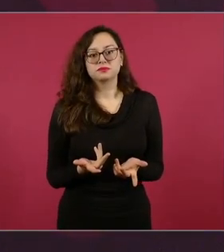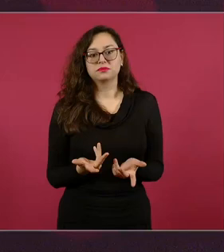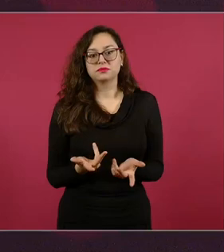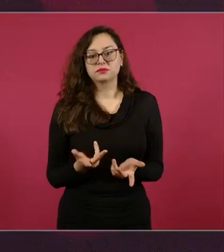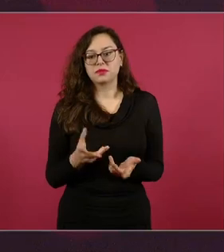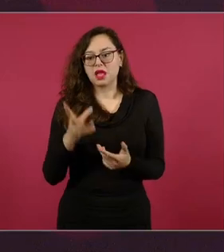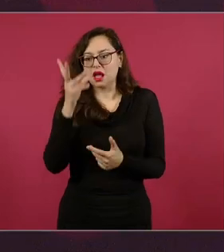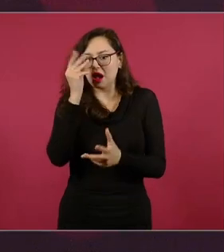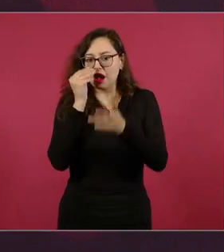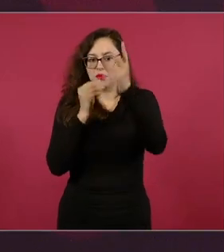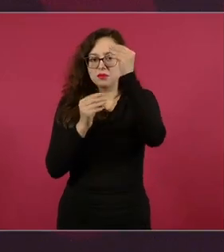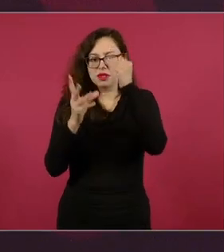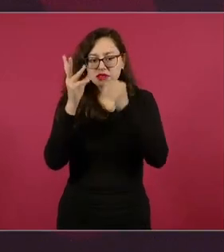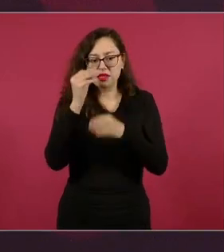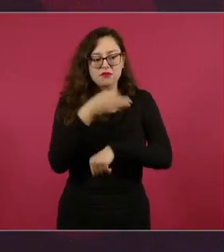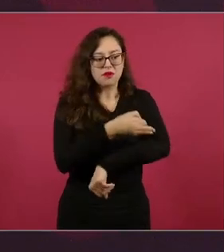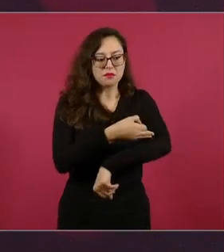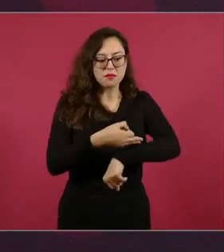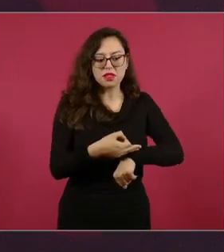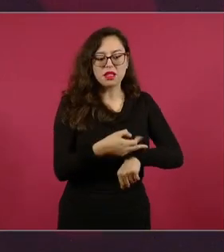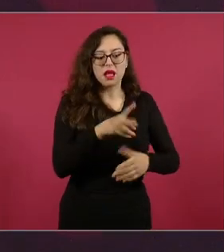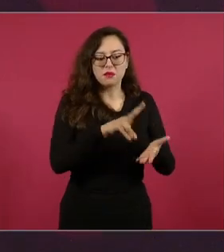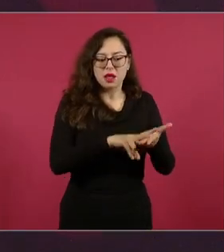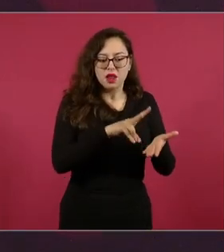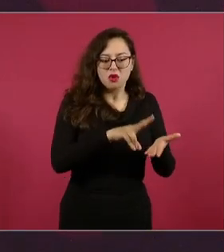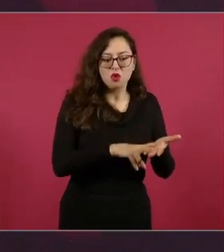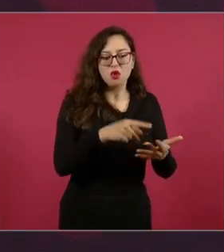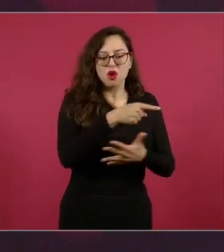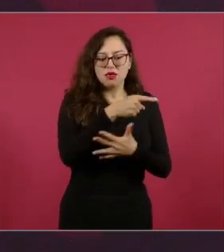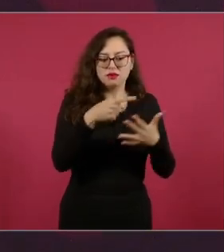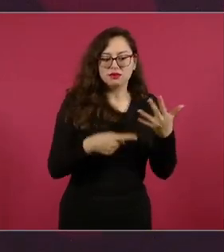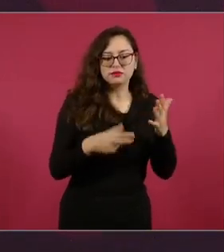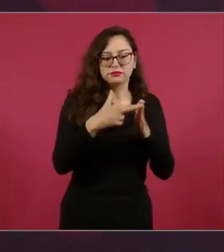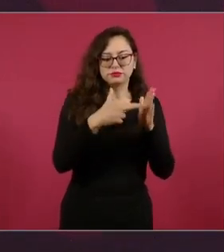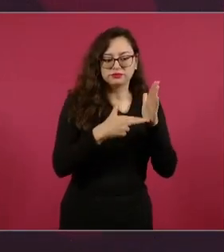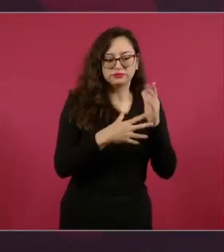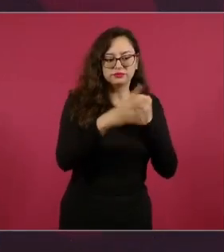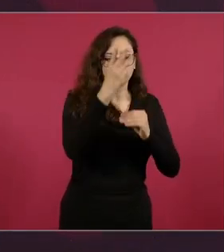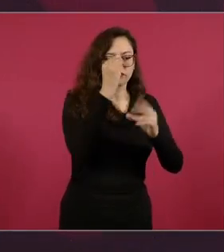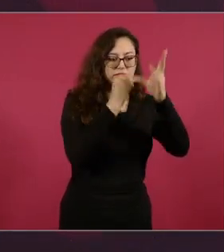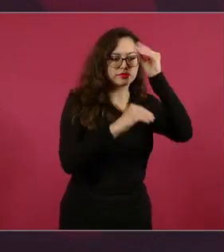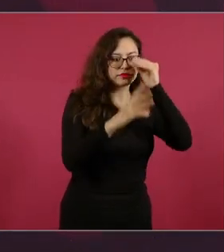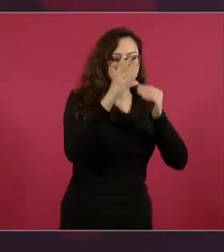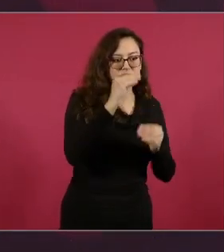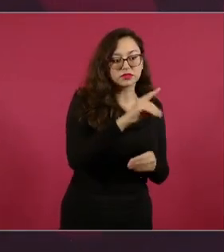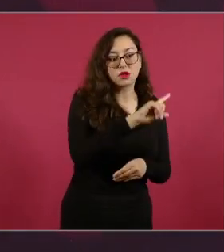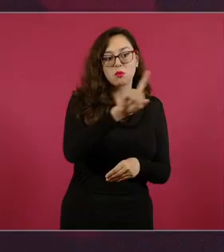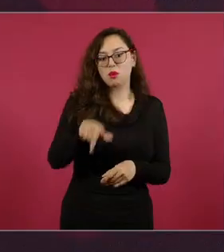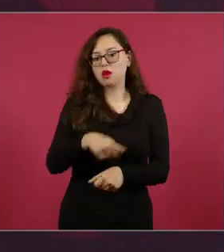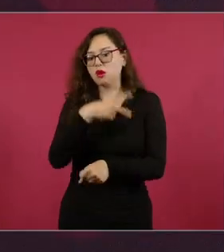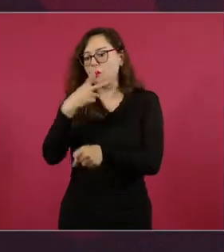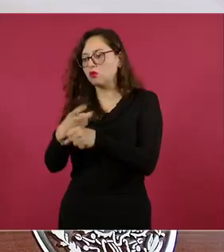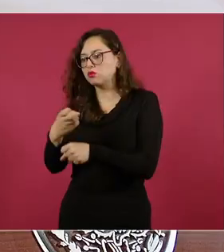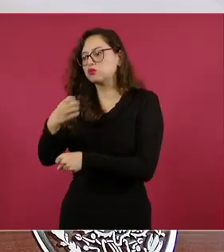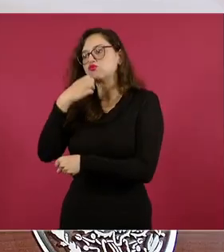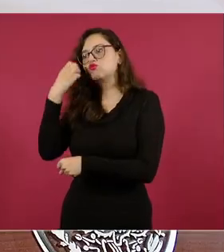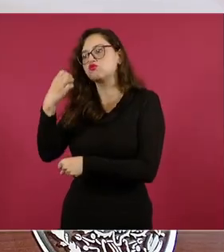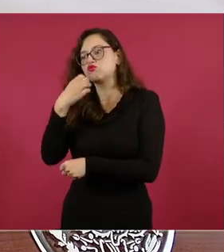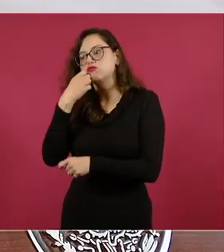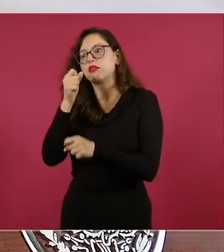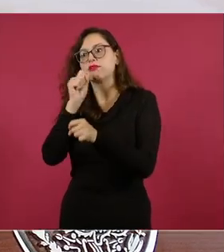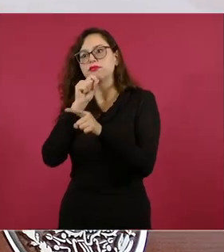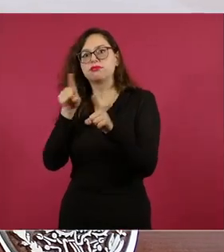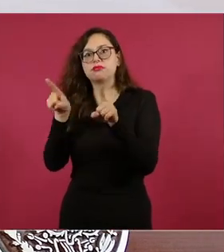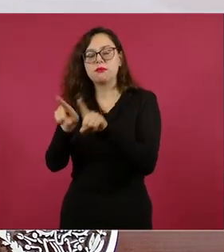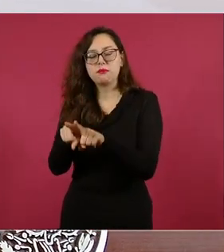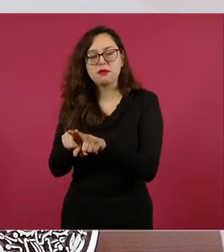valores, principios en la familia y se aprende y también se